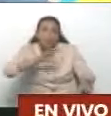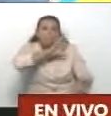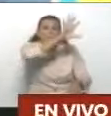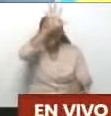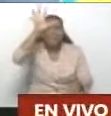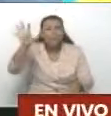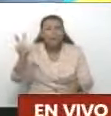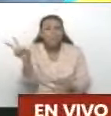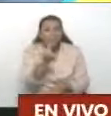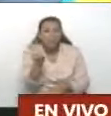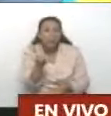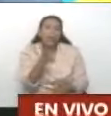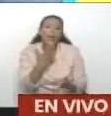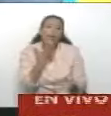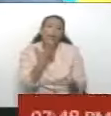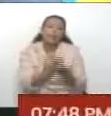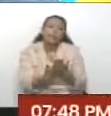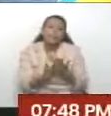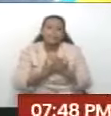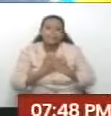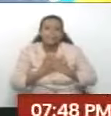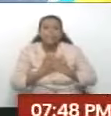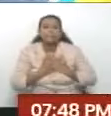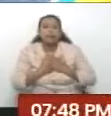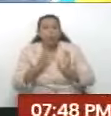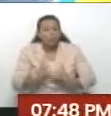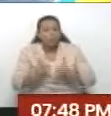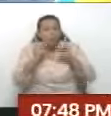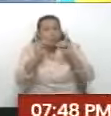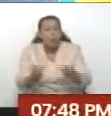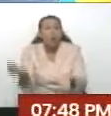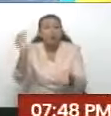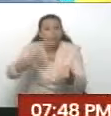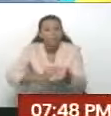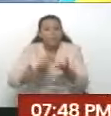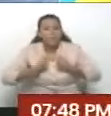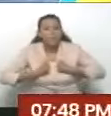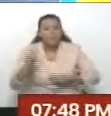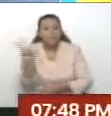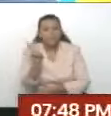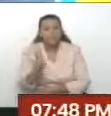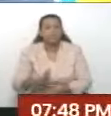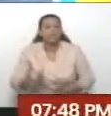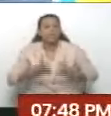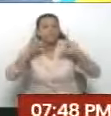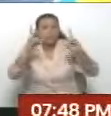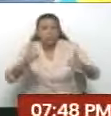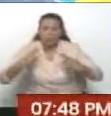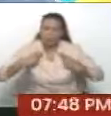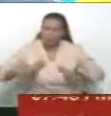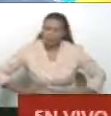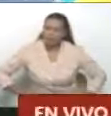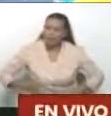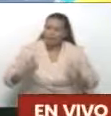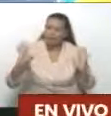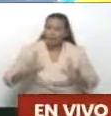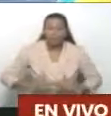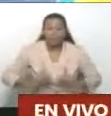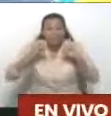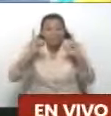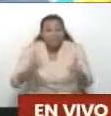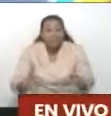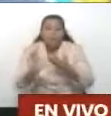estarán agradecidos de esta gran decisión. Es una decisión humana, es una decisión